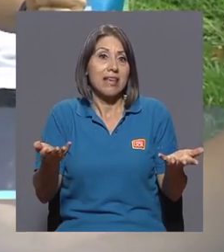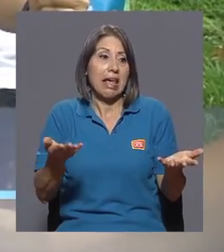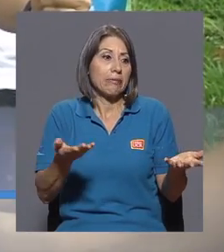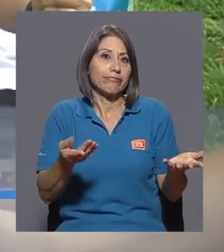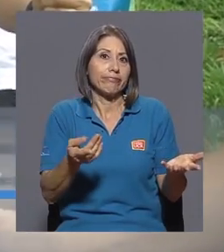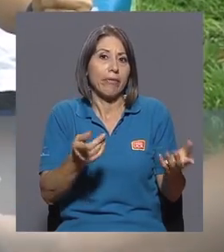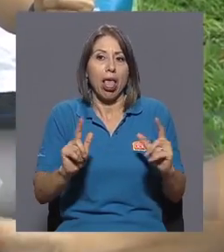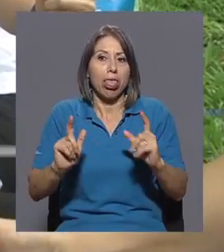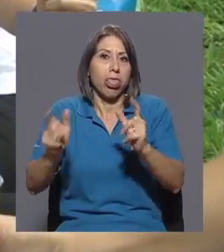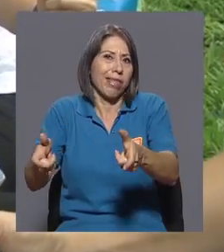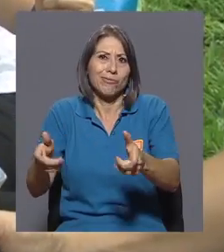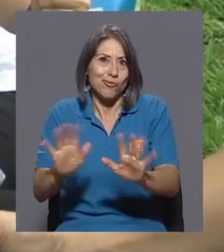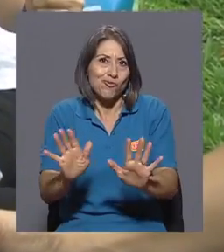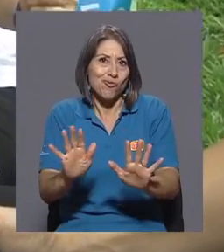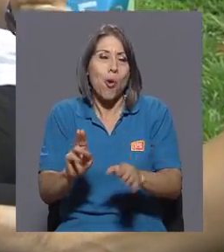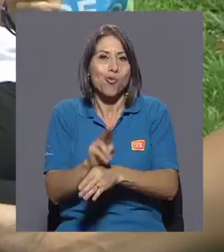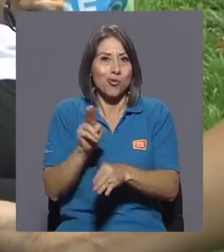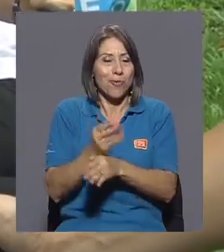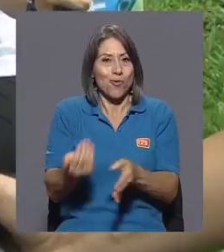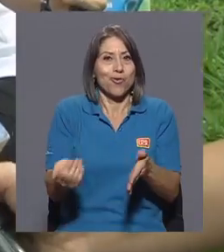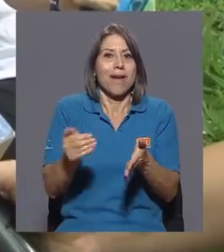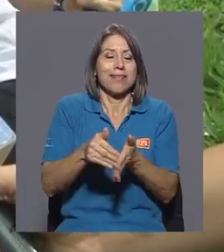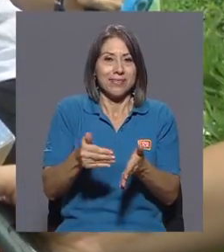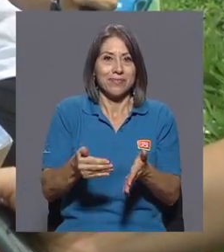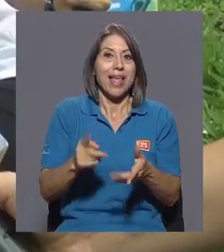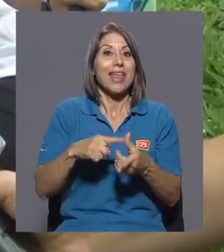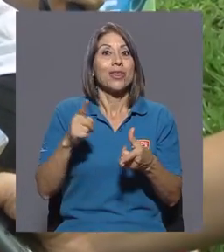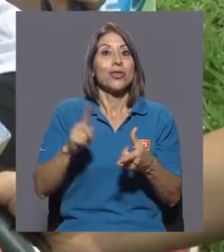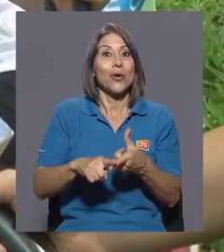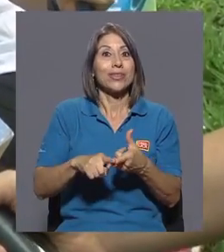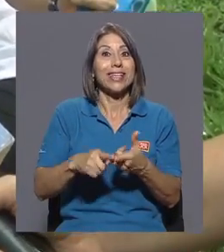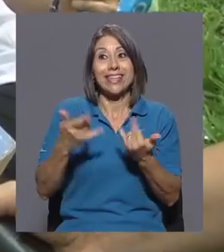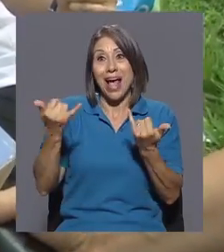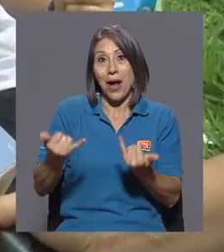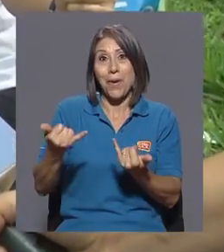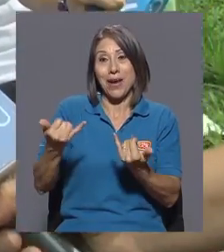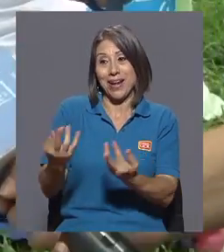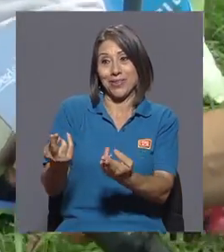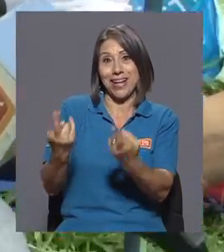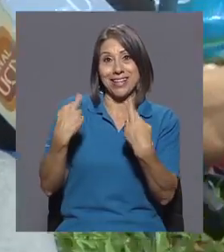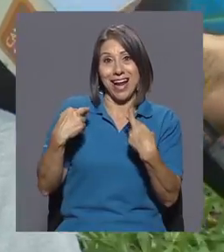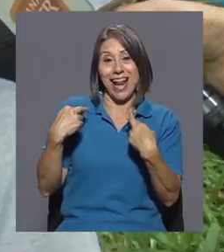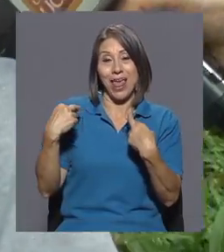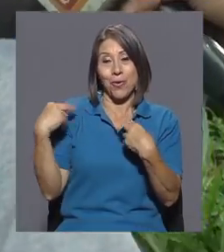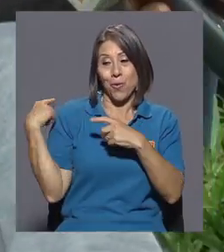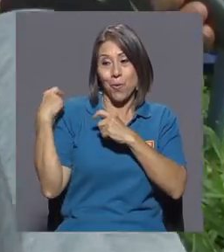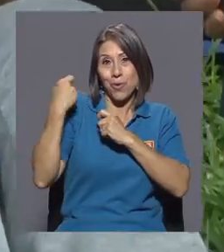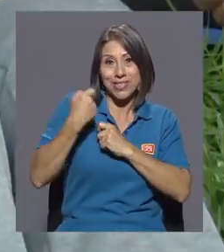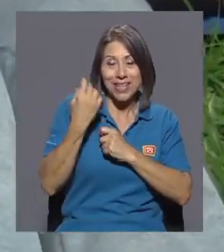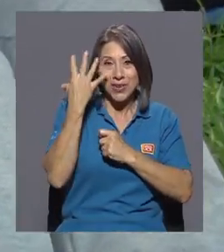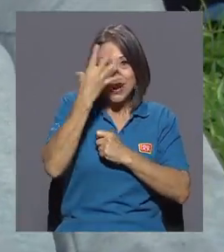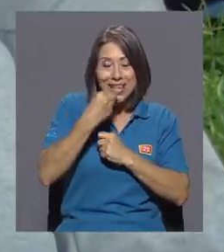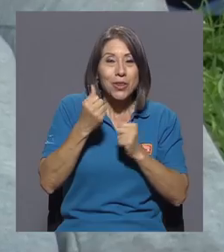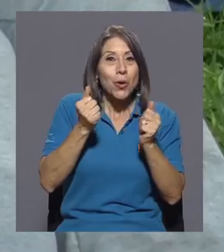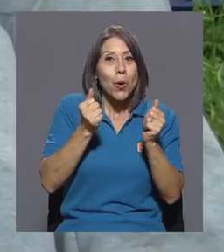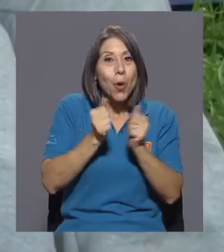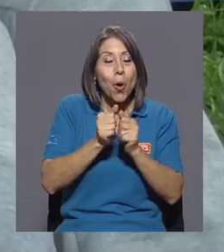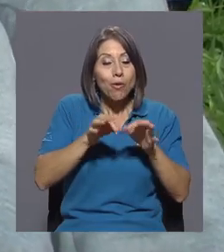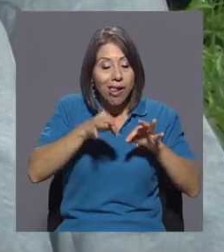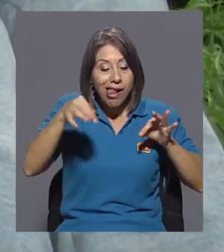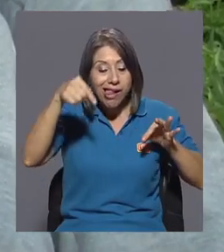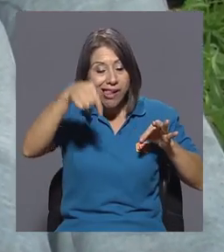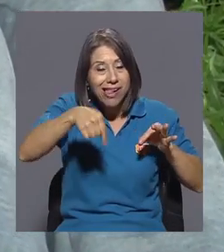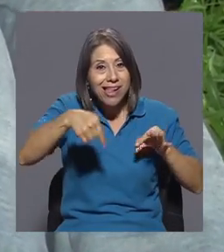Entonces, como parte de esto, la UGA nos ha regalado esta mañana un bolsito muy lindo con una serie de elementos que nos van a ayudar